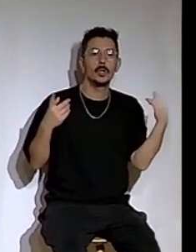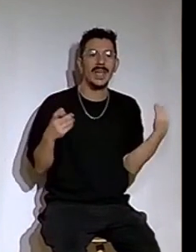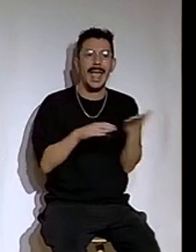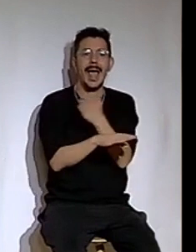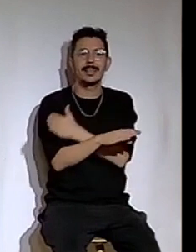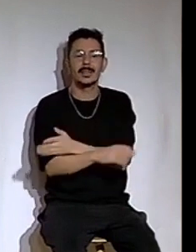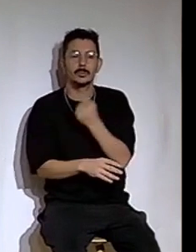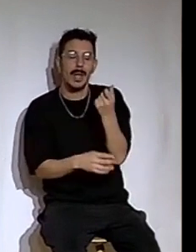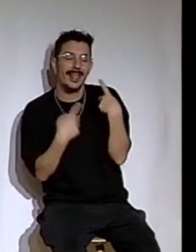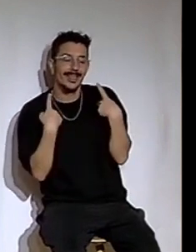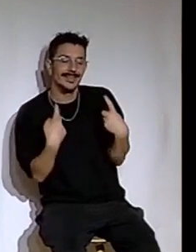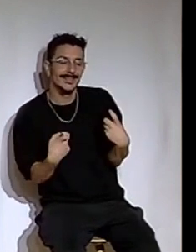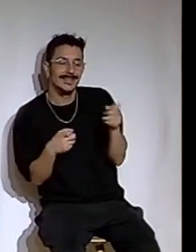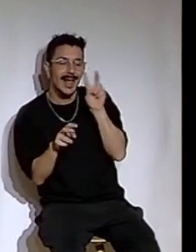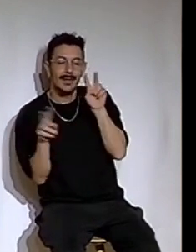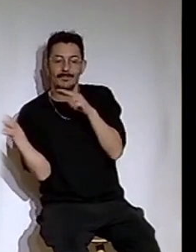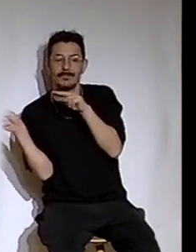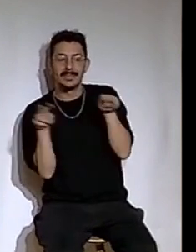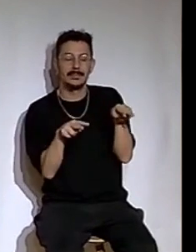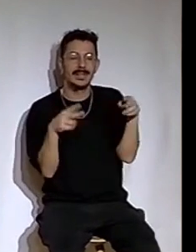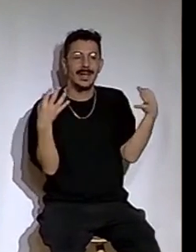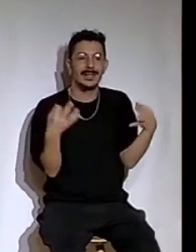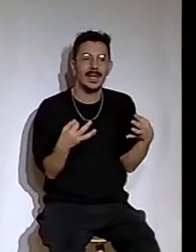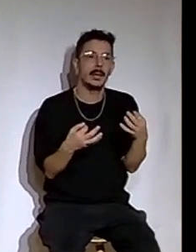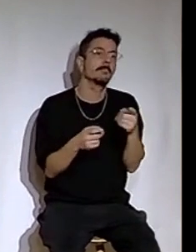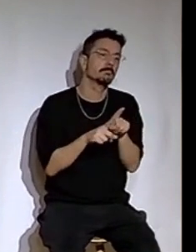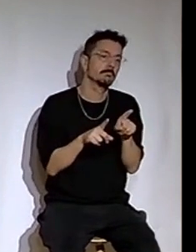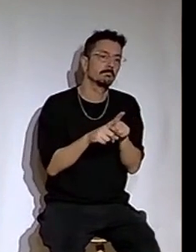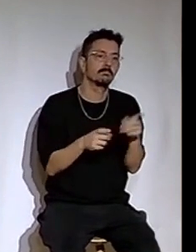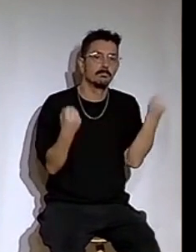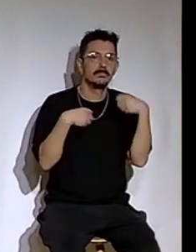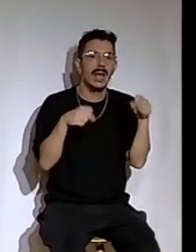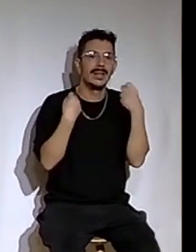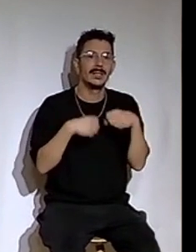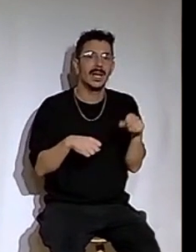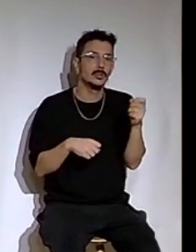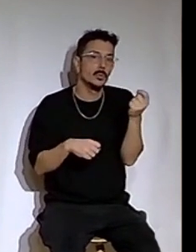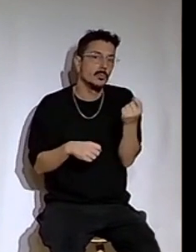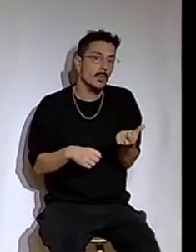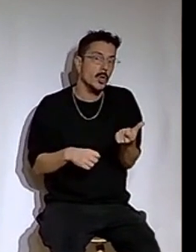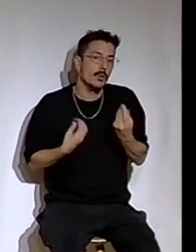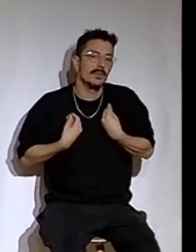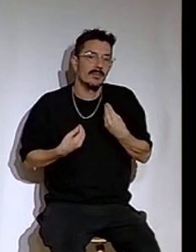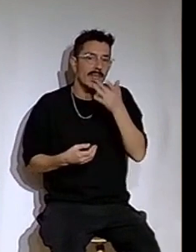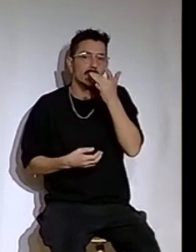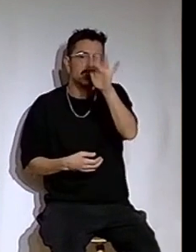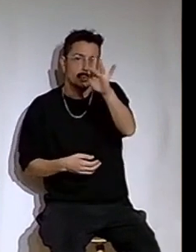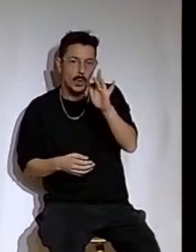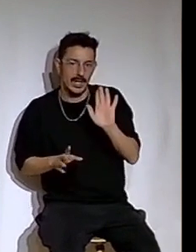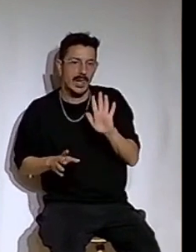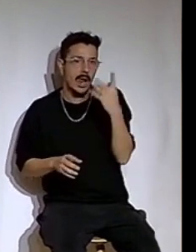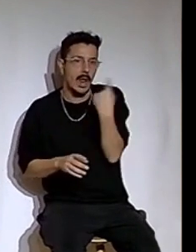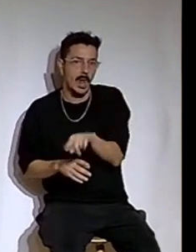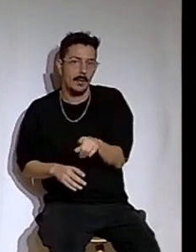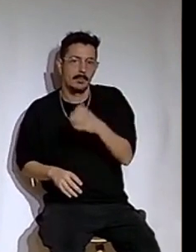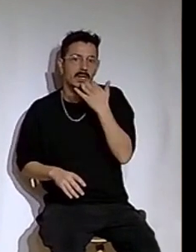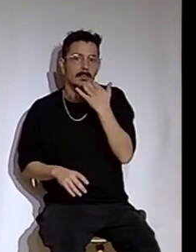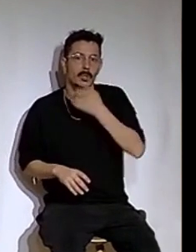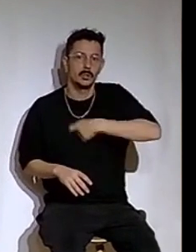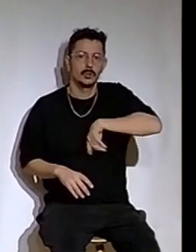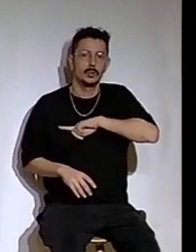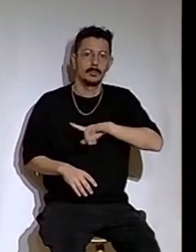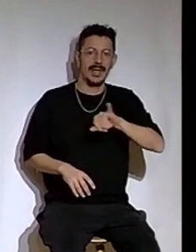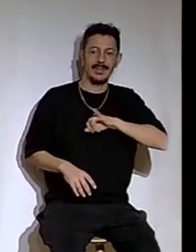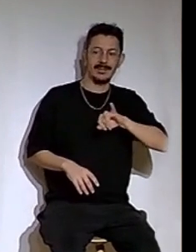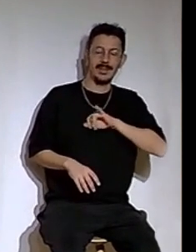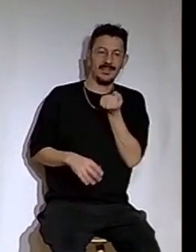visibilizar prácticas vinculadas a diferentes vivencias espirituales que tenemos personas con identidades